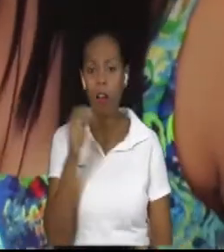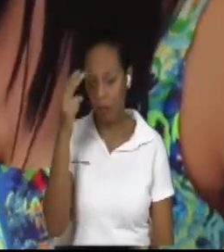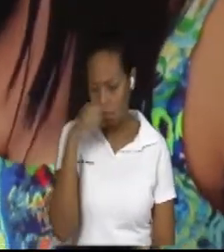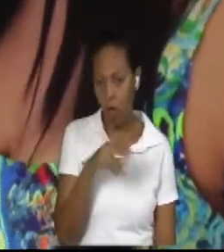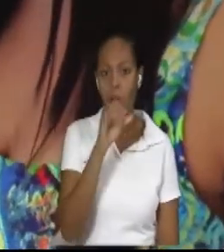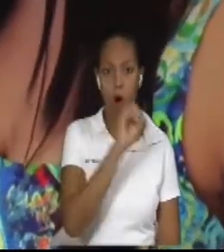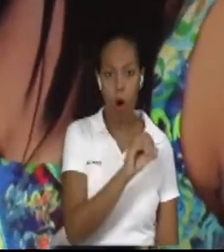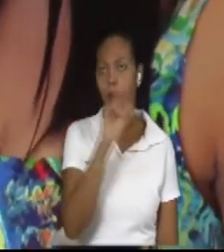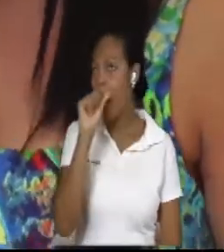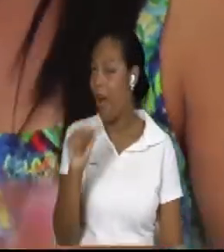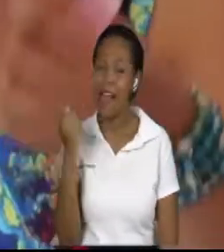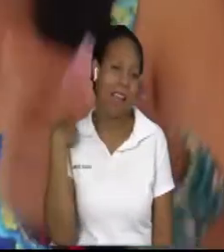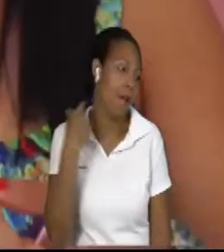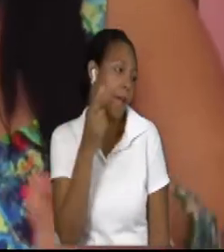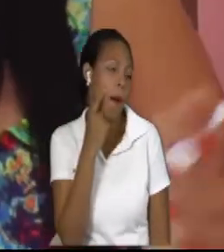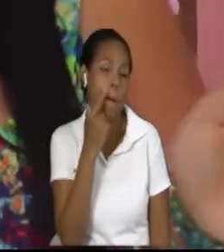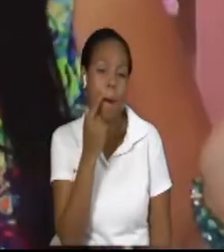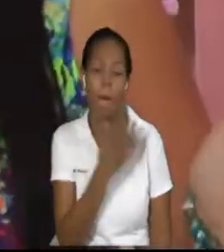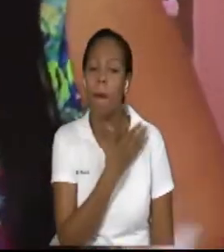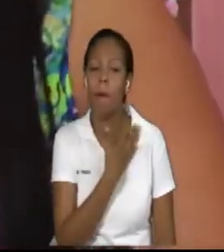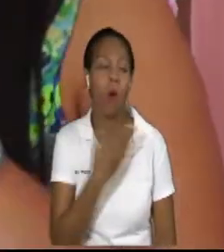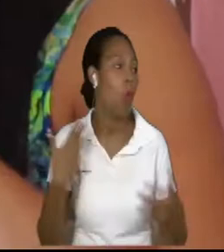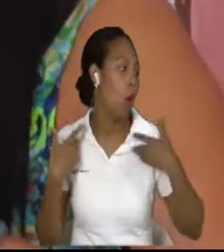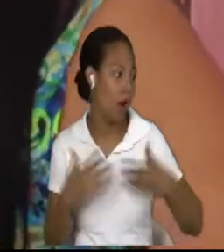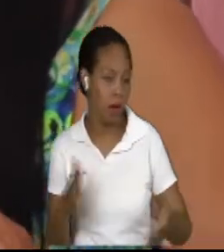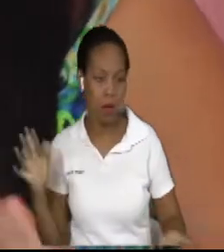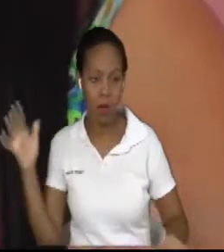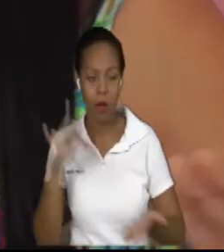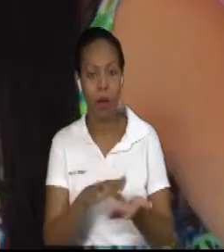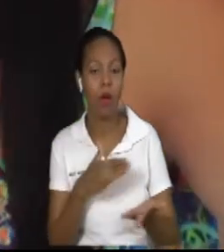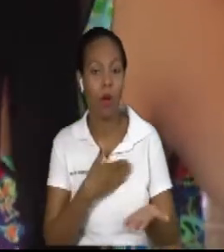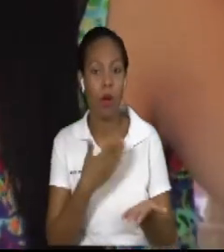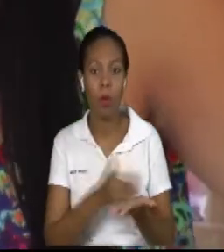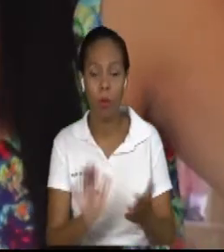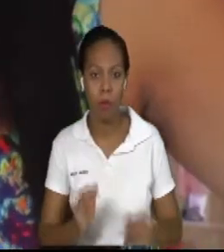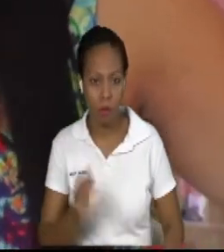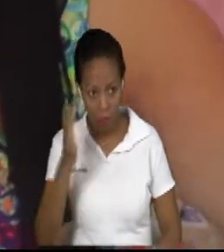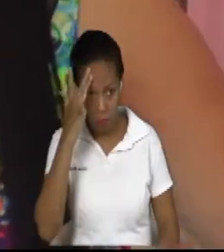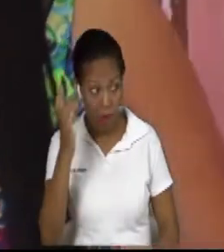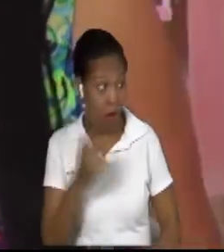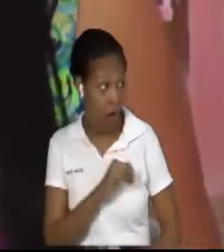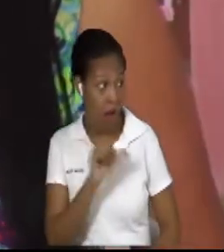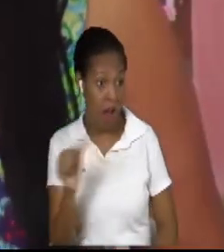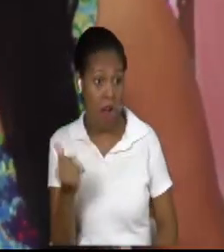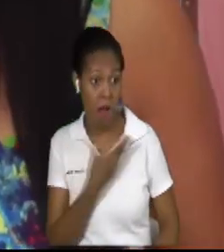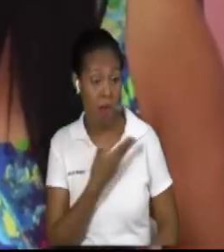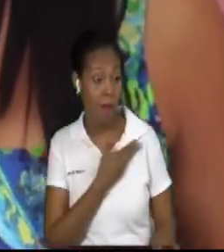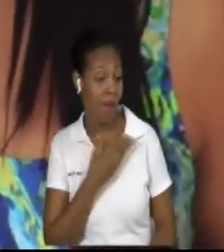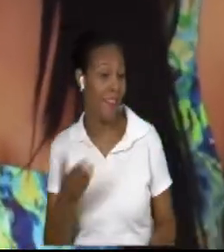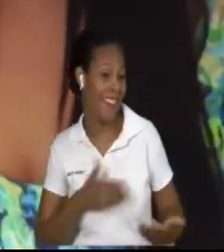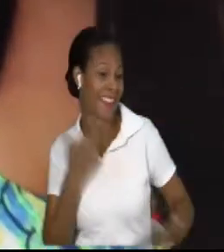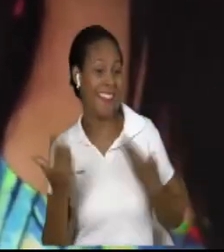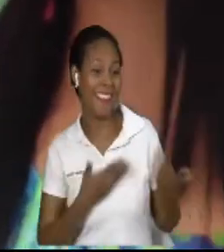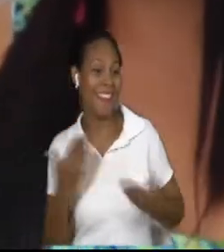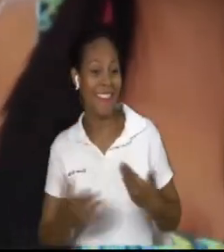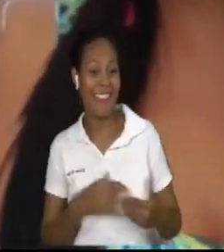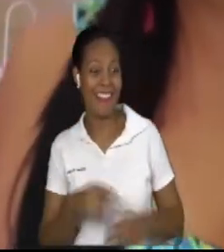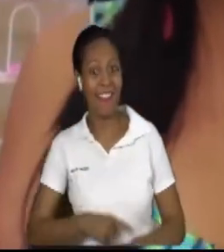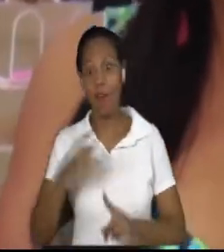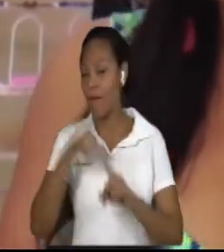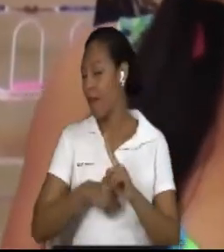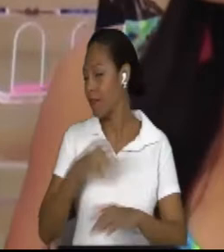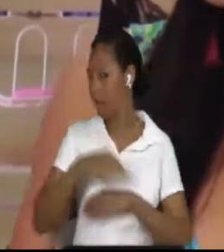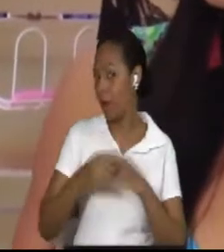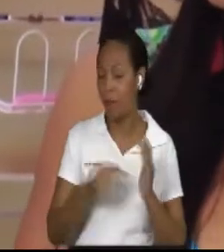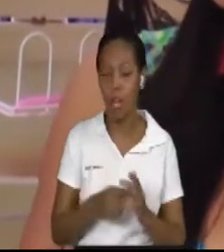abuelos que están ahí en la casita para que sigan comprando todavía, porque la madre se festeja en todo el mes de mayo. Por supuesto, entonces vamos a estar este